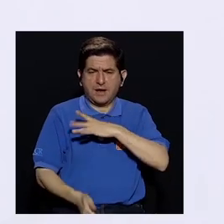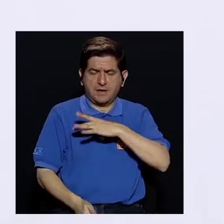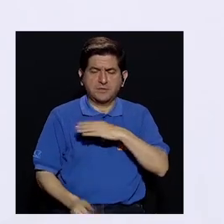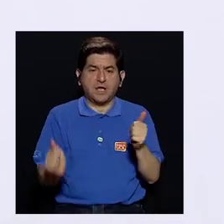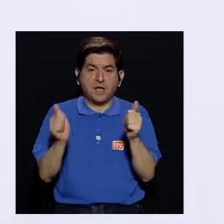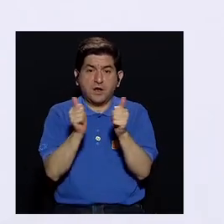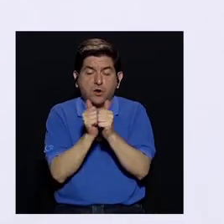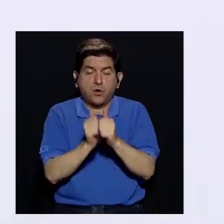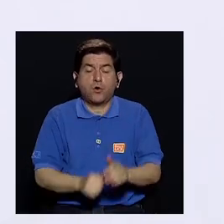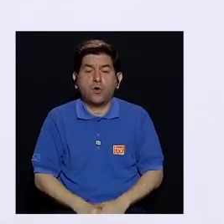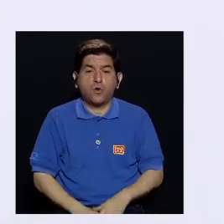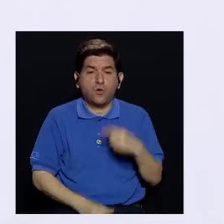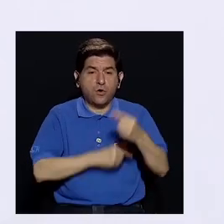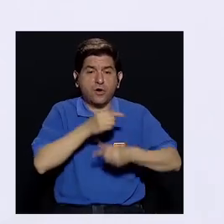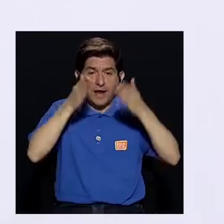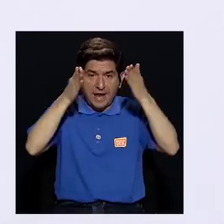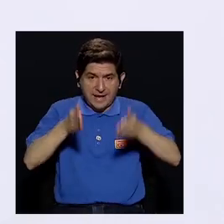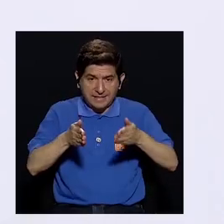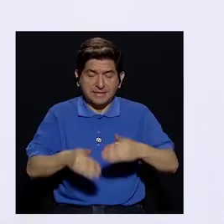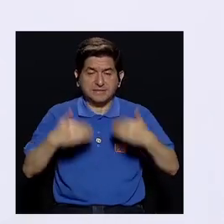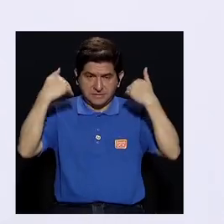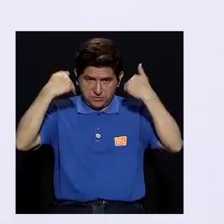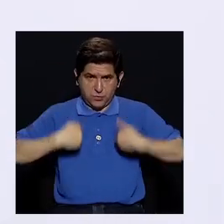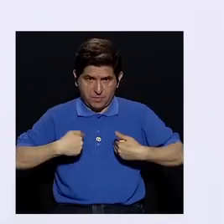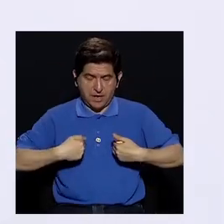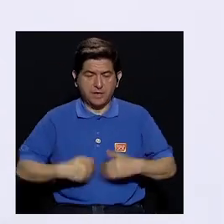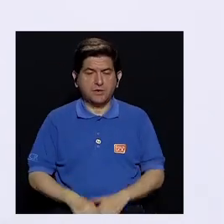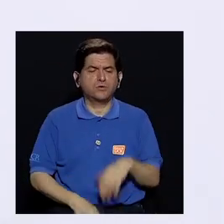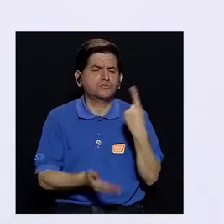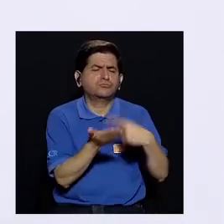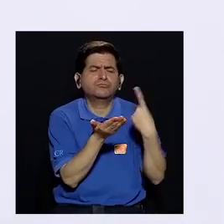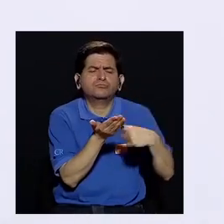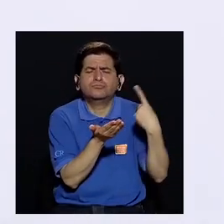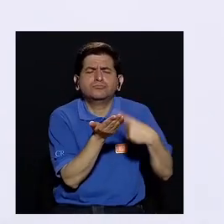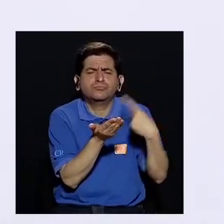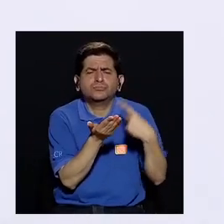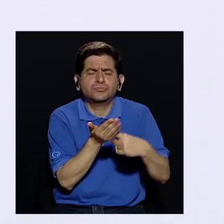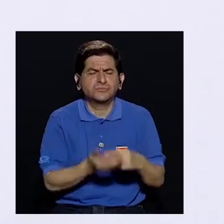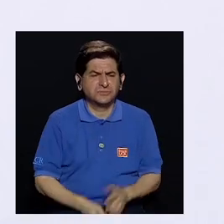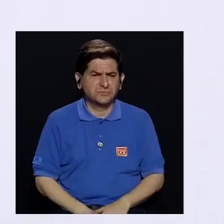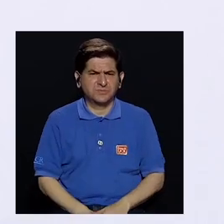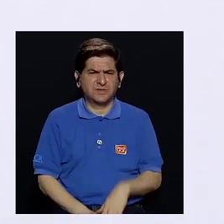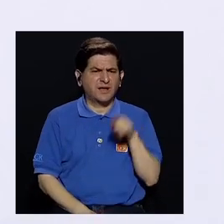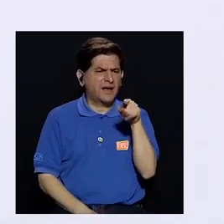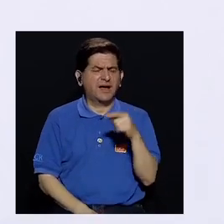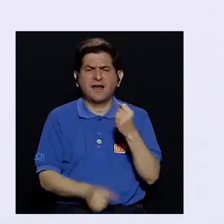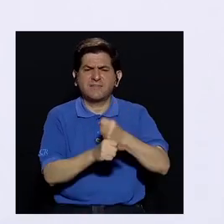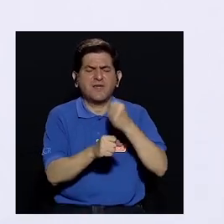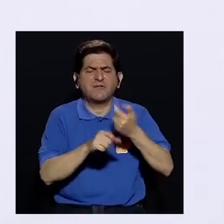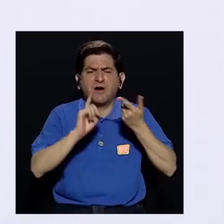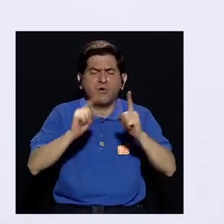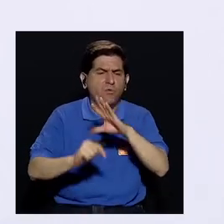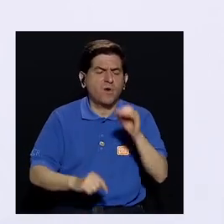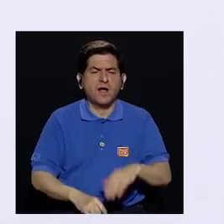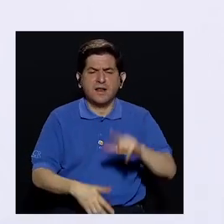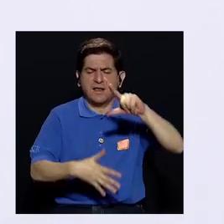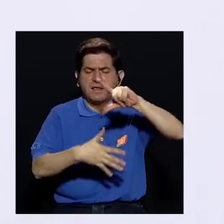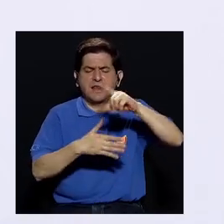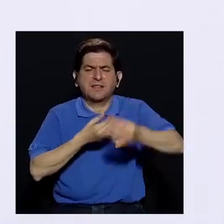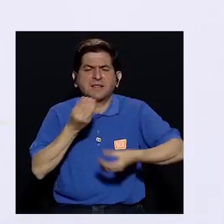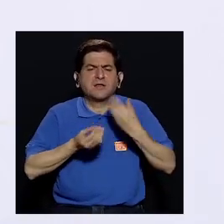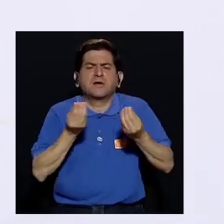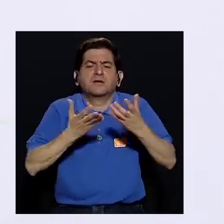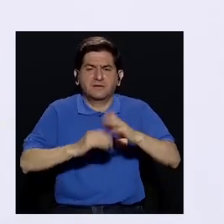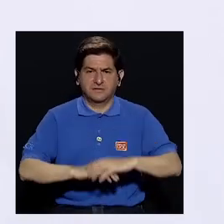que organizará un simposio en santiago con genetistas humanos gente que se dedicaba a esto para que se discutiera